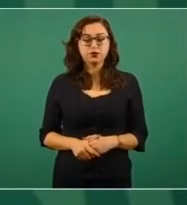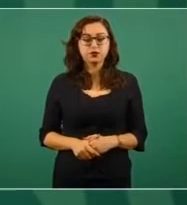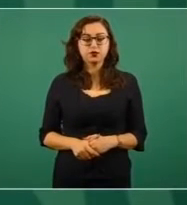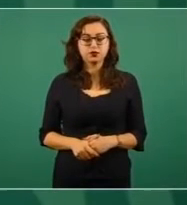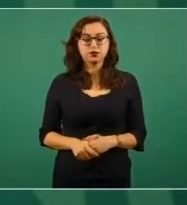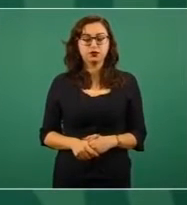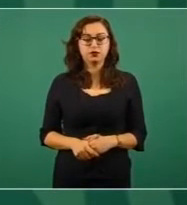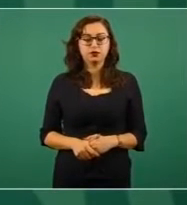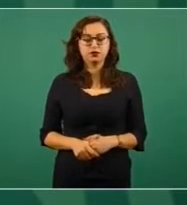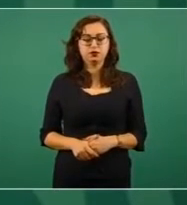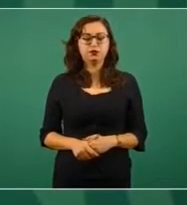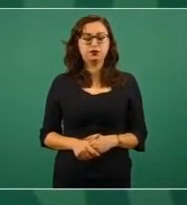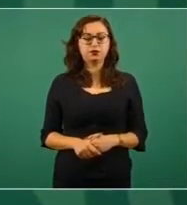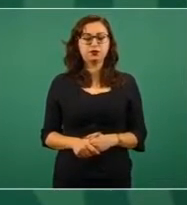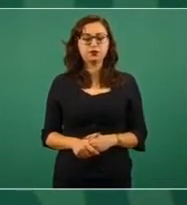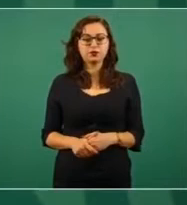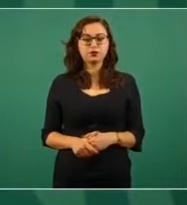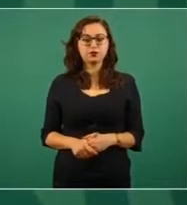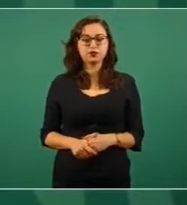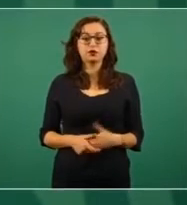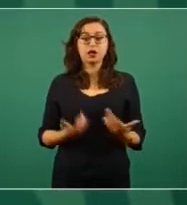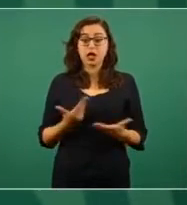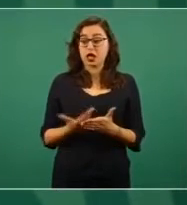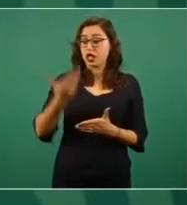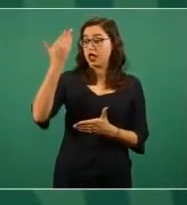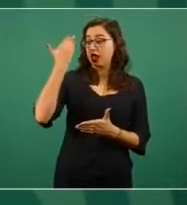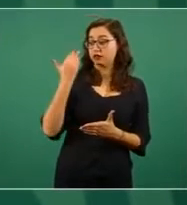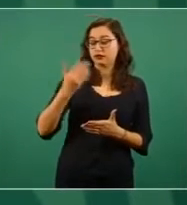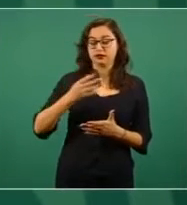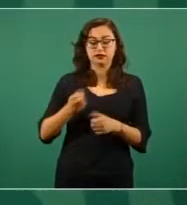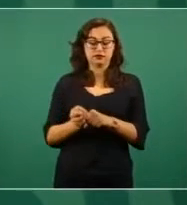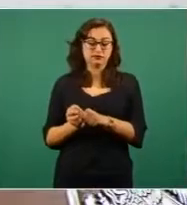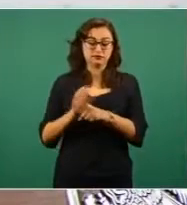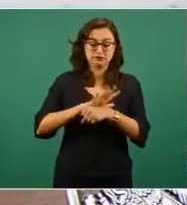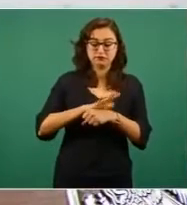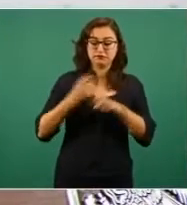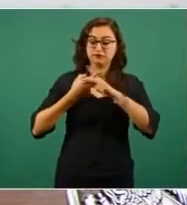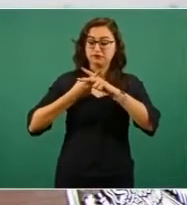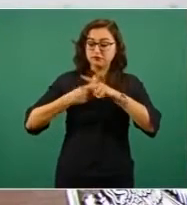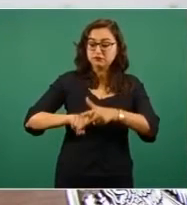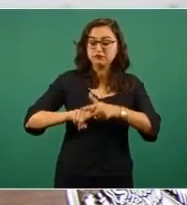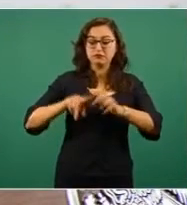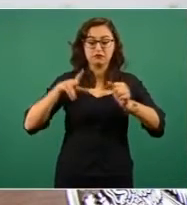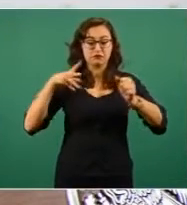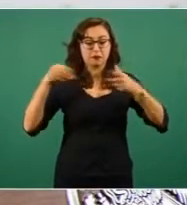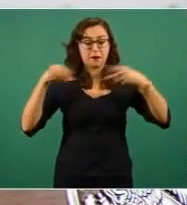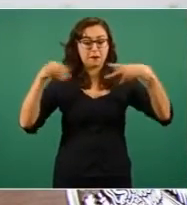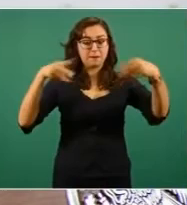en mi reflexión incluso escribí, hay unos textos del año pasado,